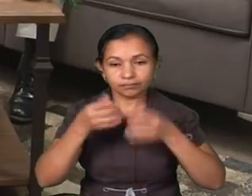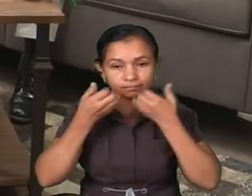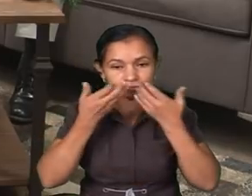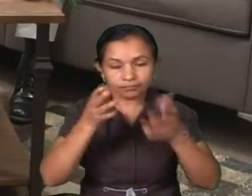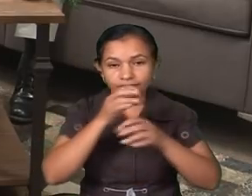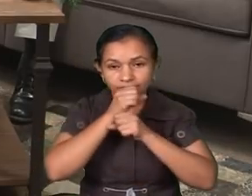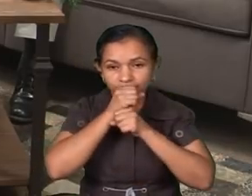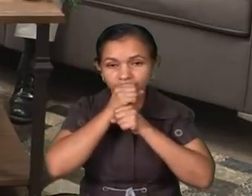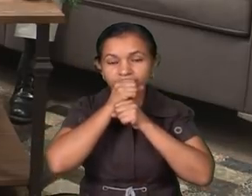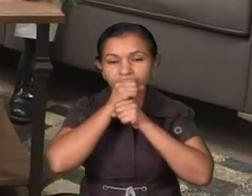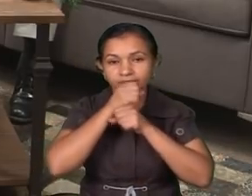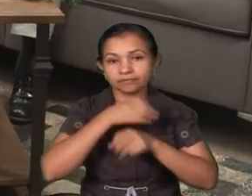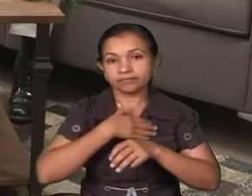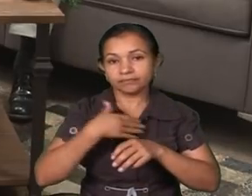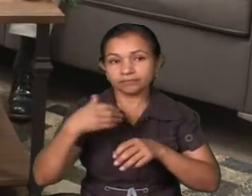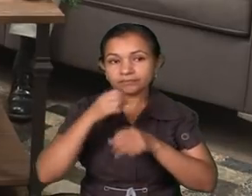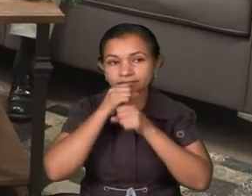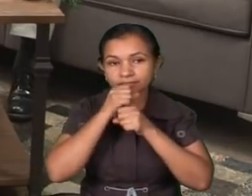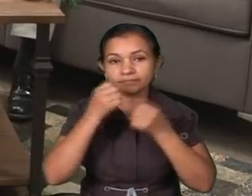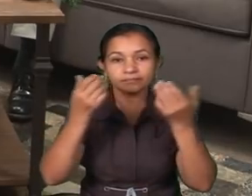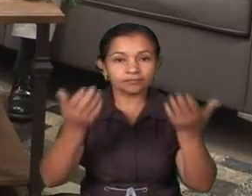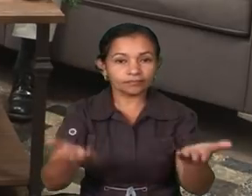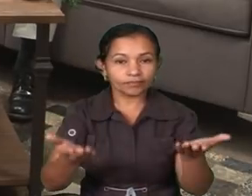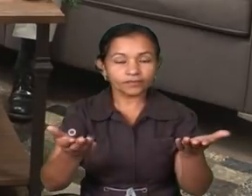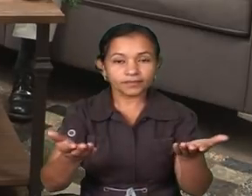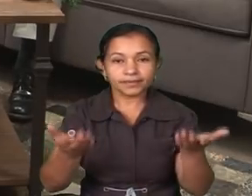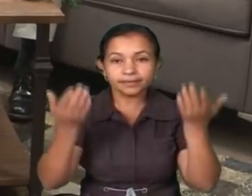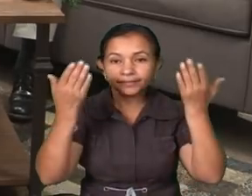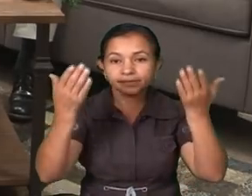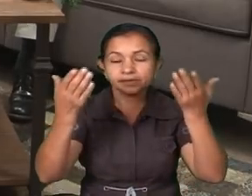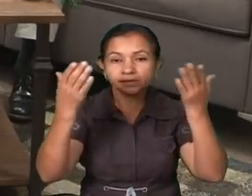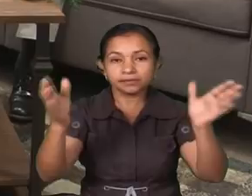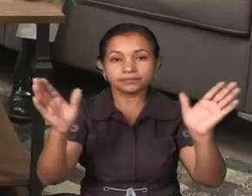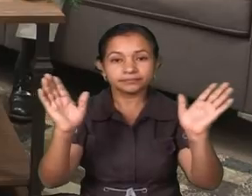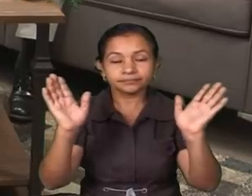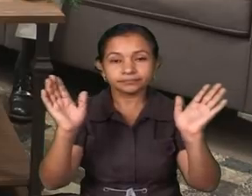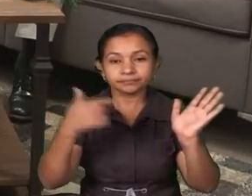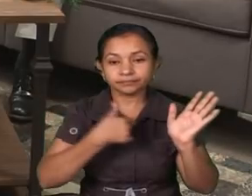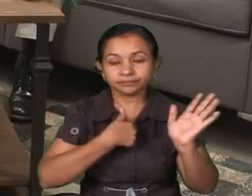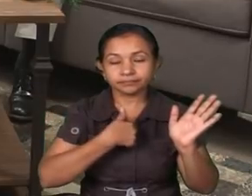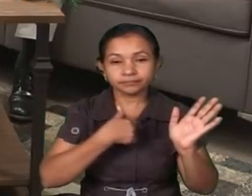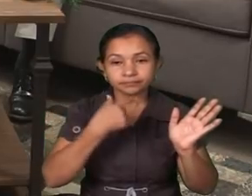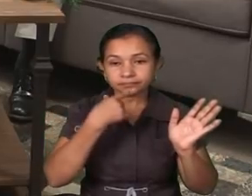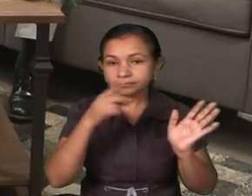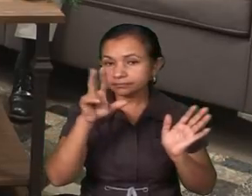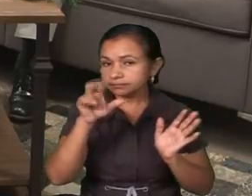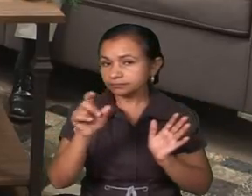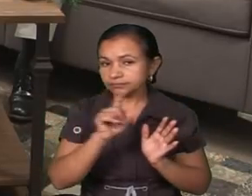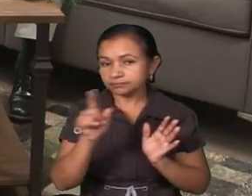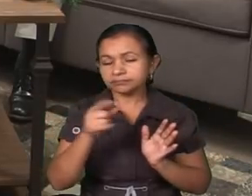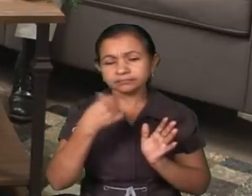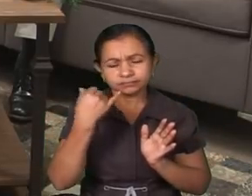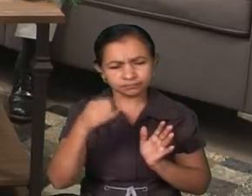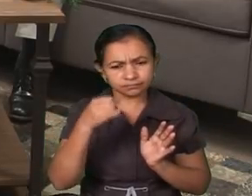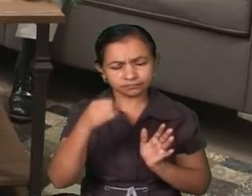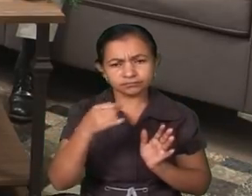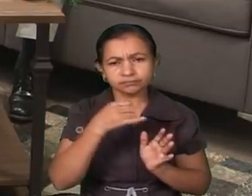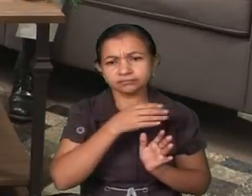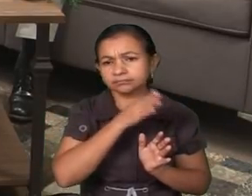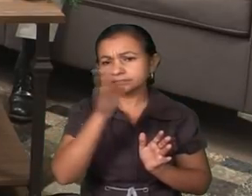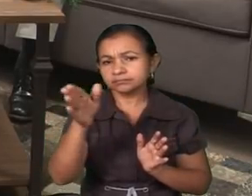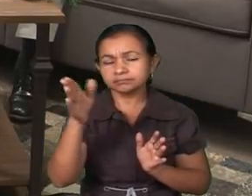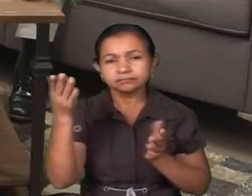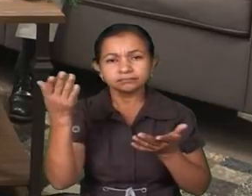Tomás. Entonces, son cosas distintas y yo no lo niego. Y lo hice y cumplí